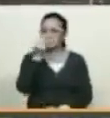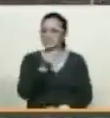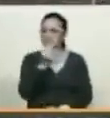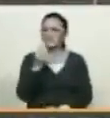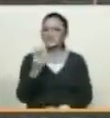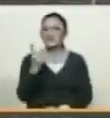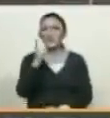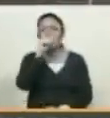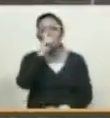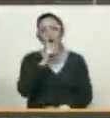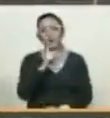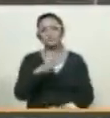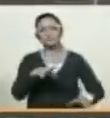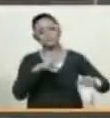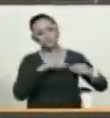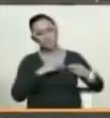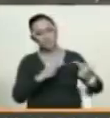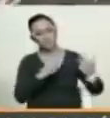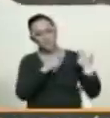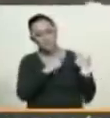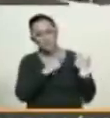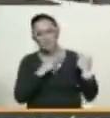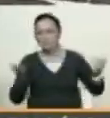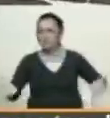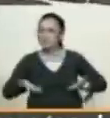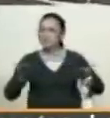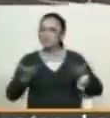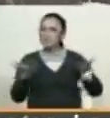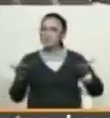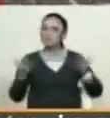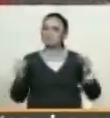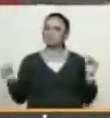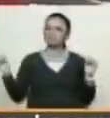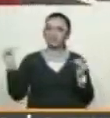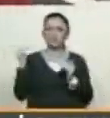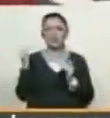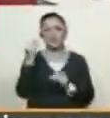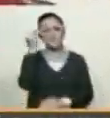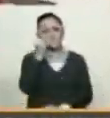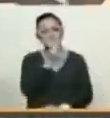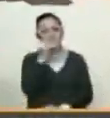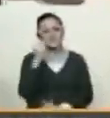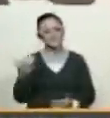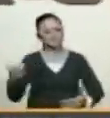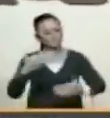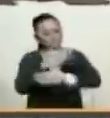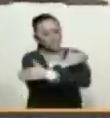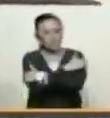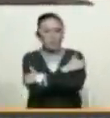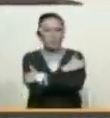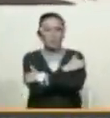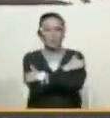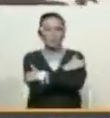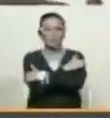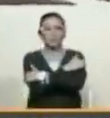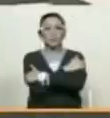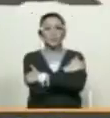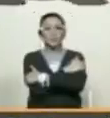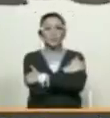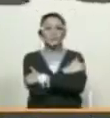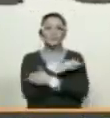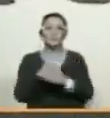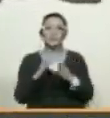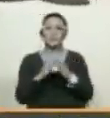su rol con entereza y con altura. Y allí en esa misa nos hemos dado un abrazo los que pertenecemos